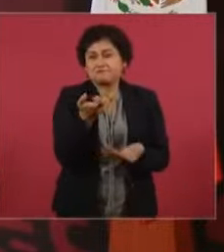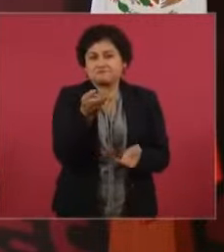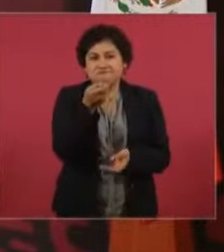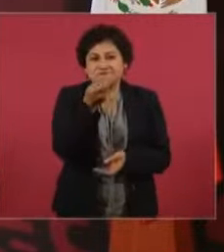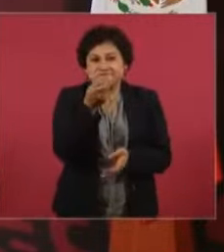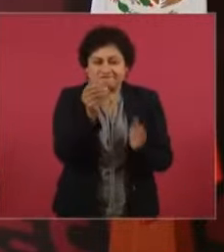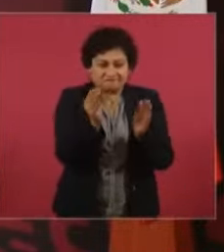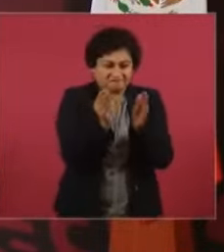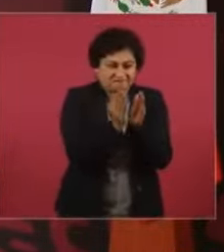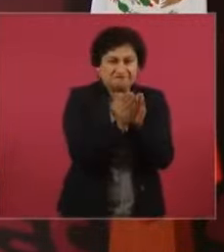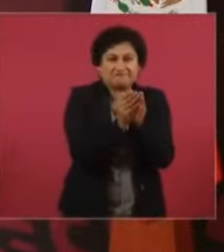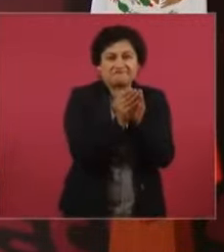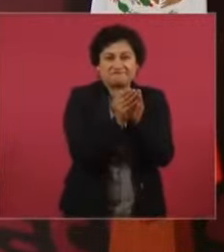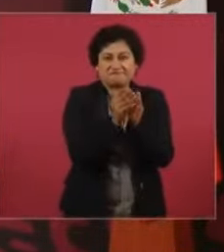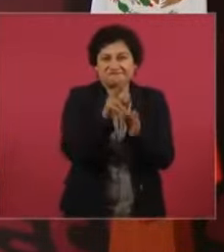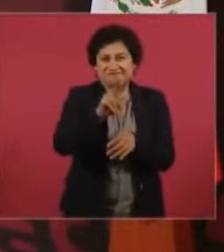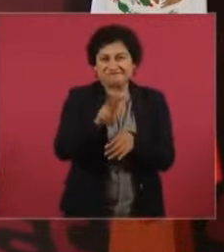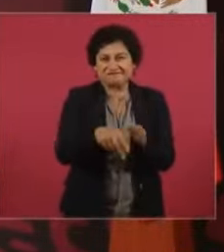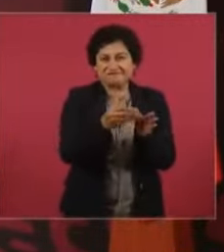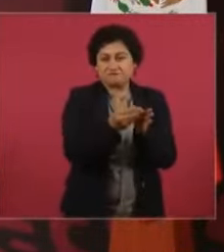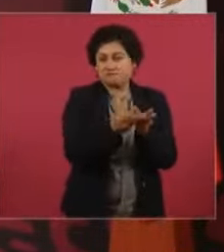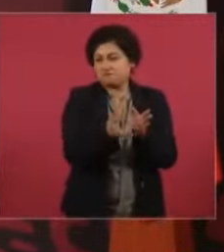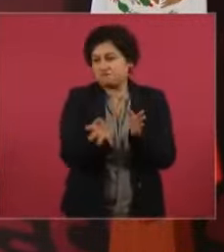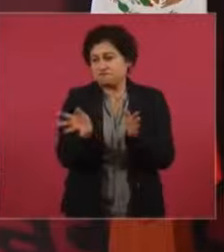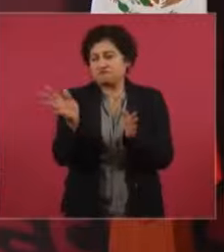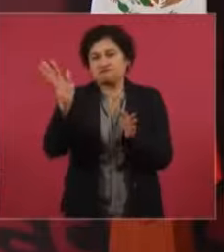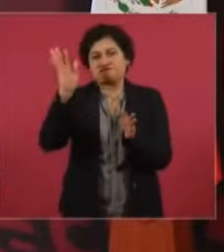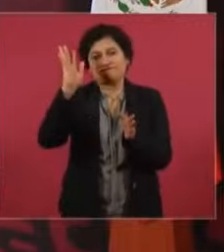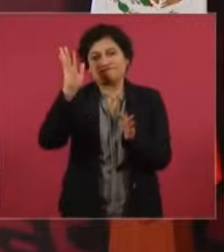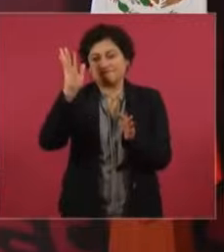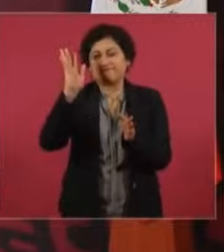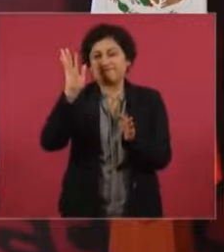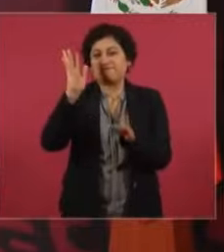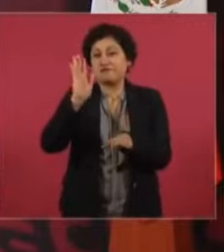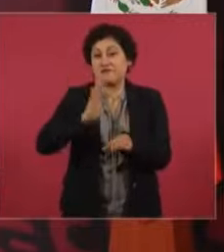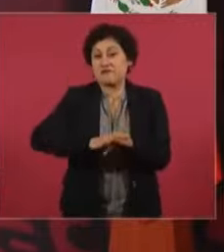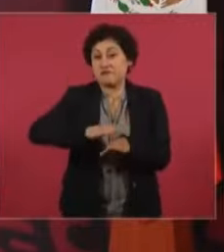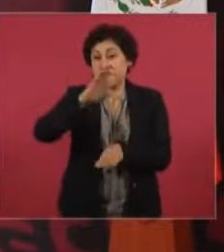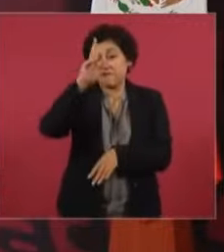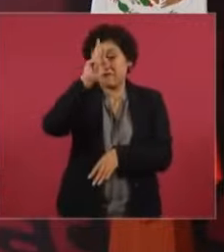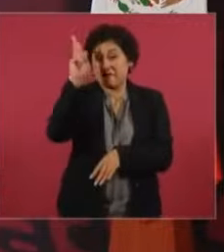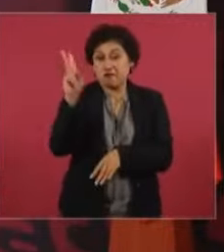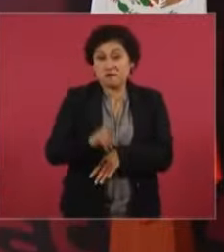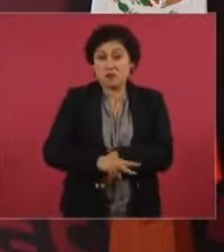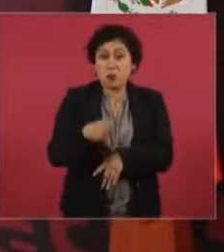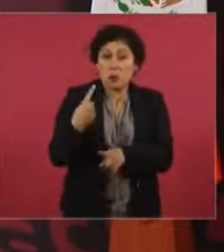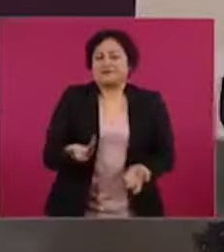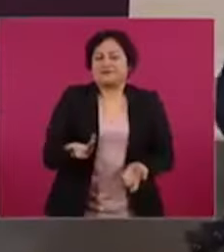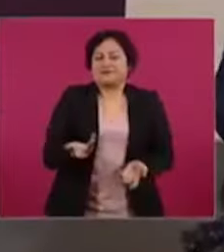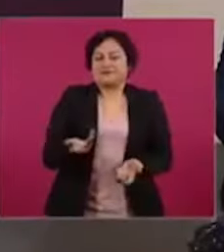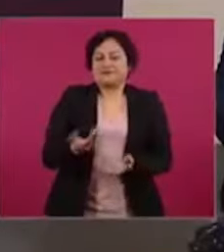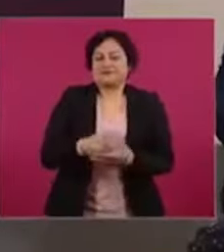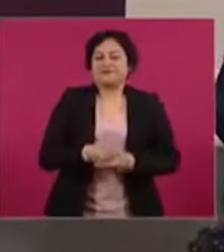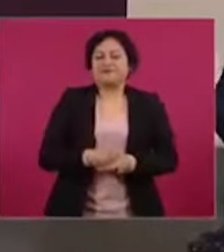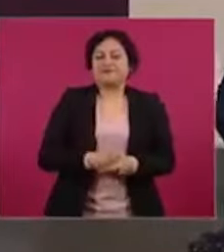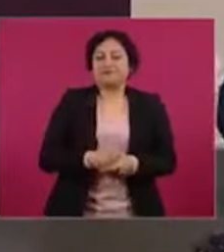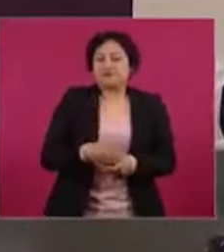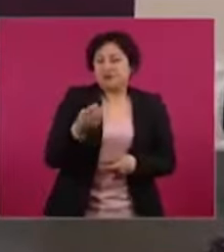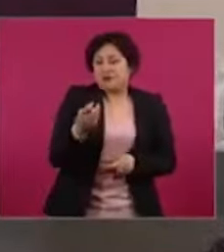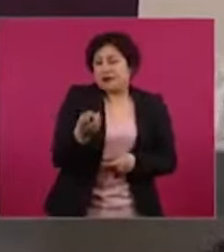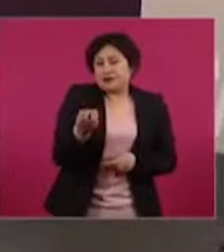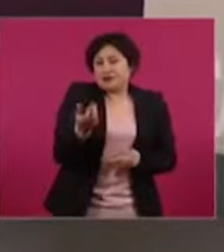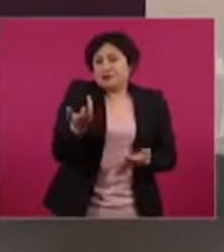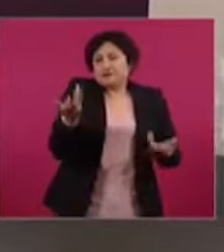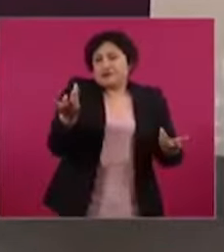preocupantes porque muchos dicen pues yo yo no estoy en la Ciudad de México, yo no tengo la protección que tienen los colegas que estamos